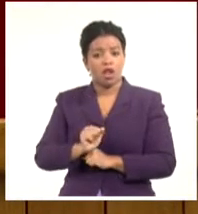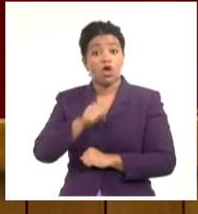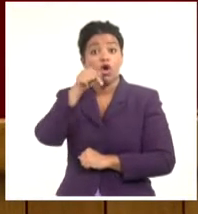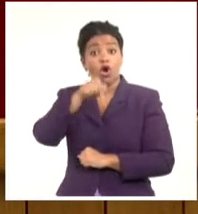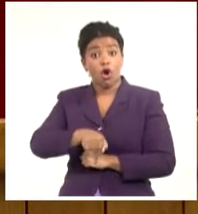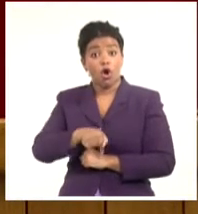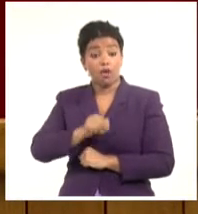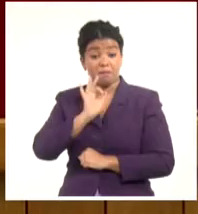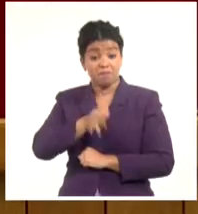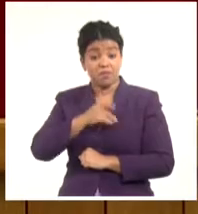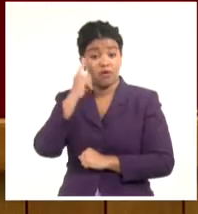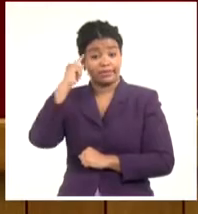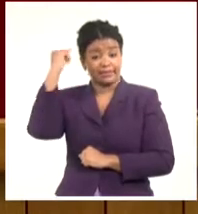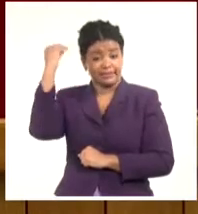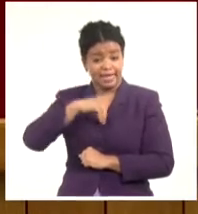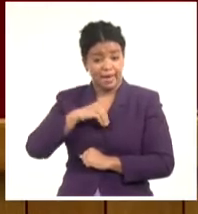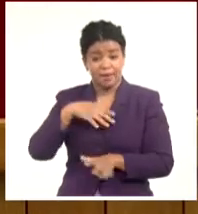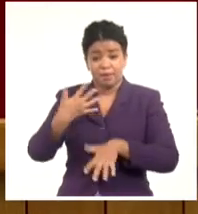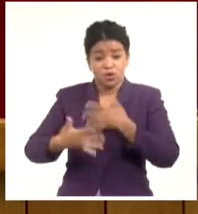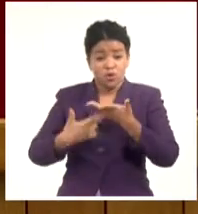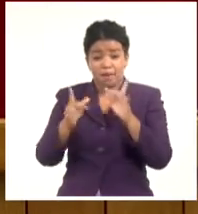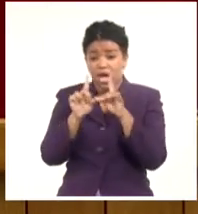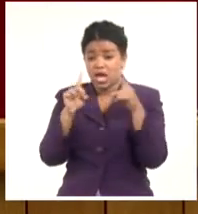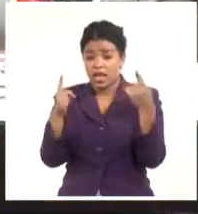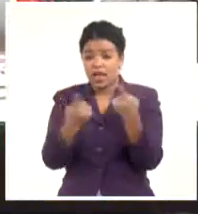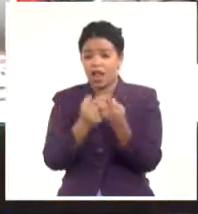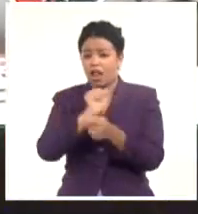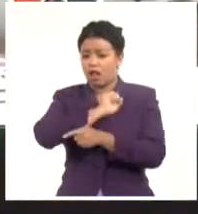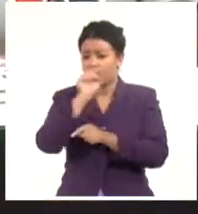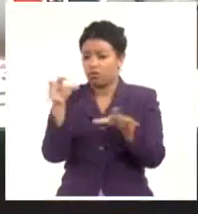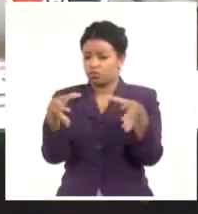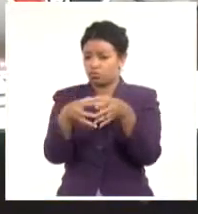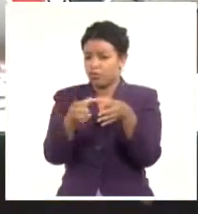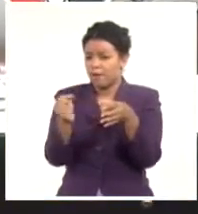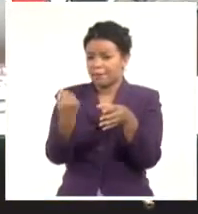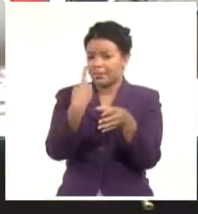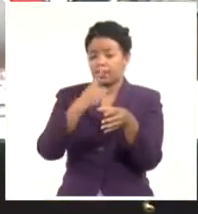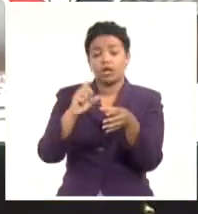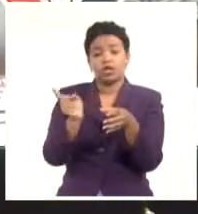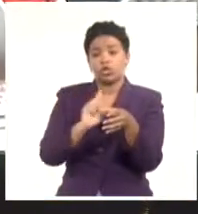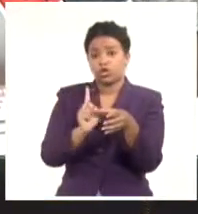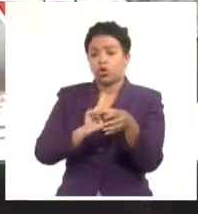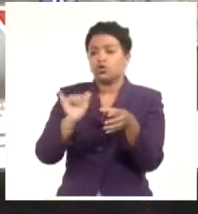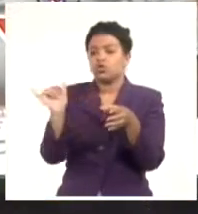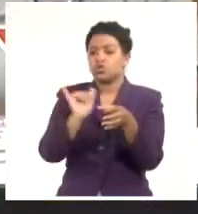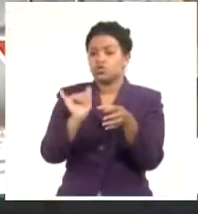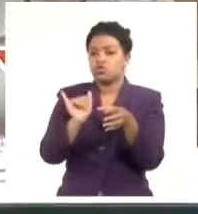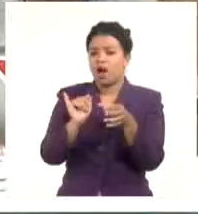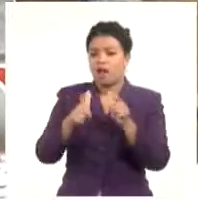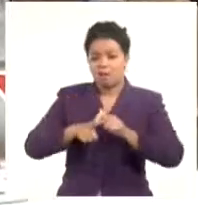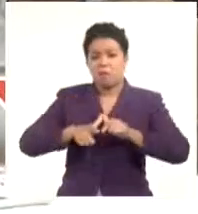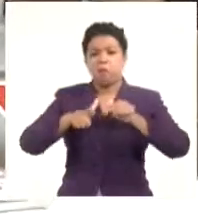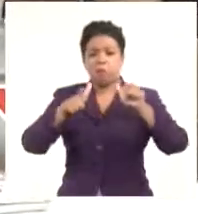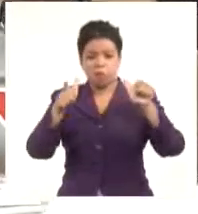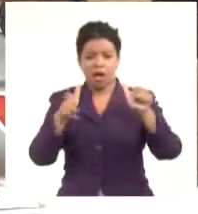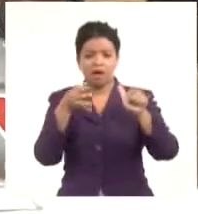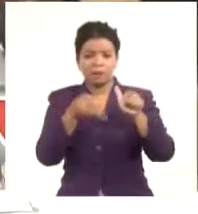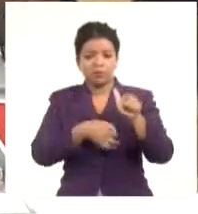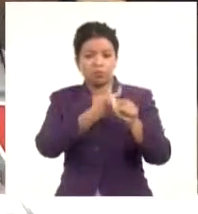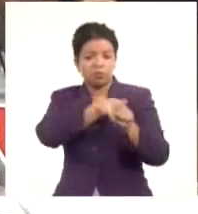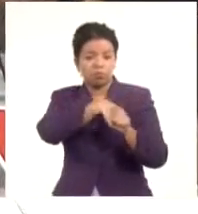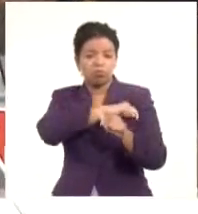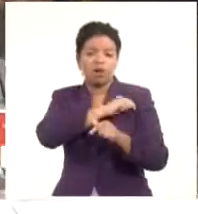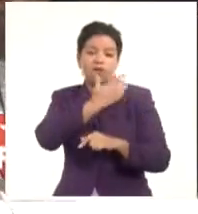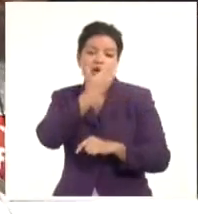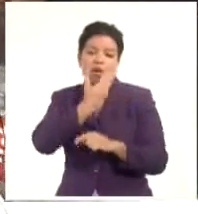esa conciencia no es solo la conciencia de una vanguardia, sino es conciencia de la inmensa mayoría de la masa de